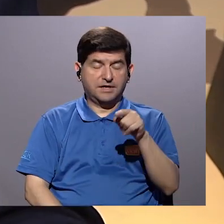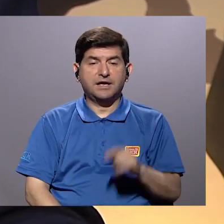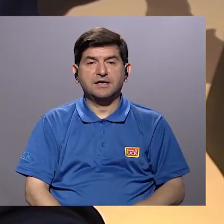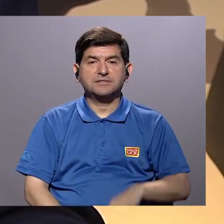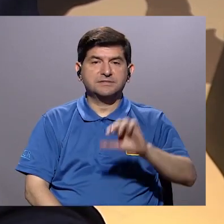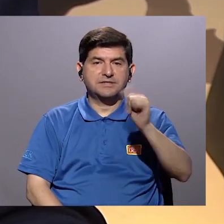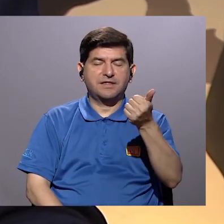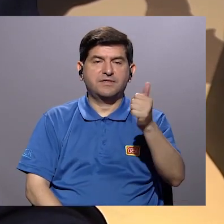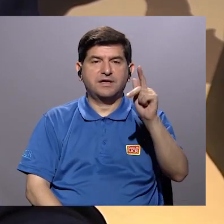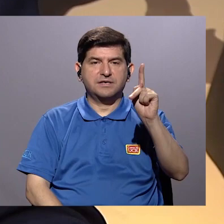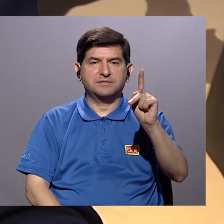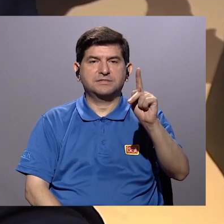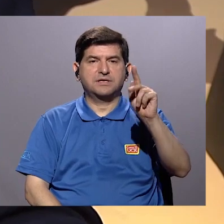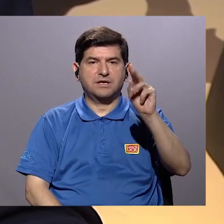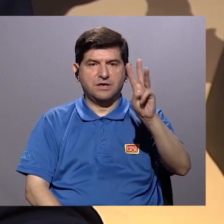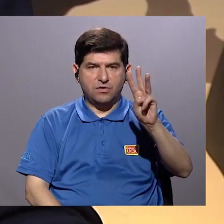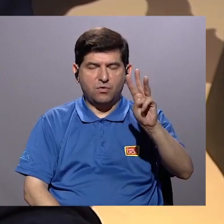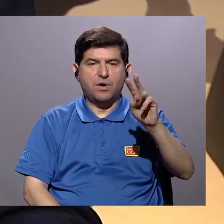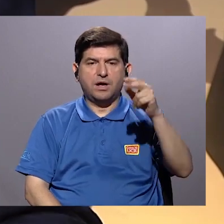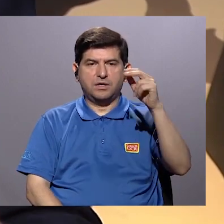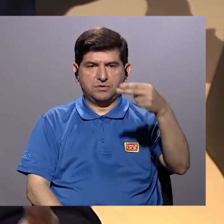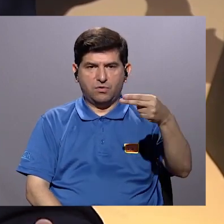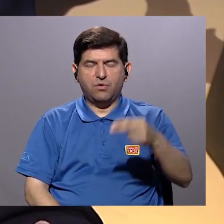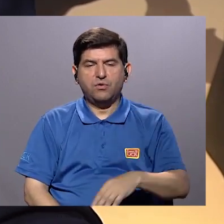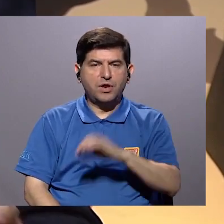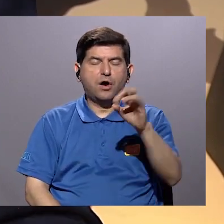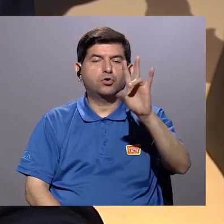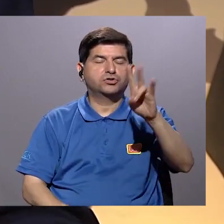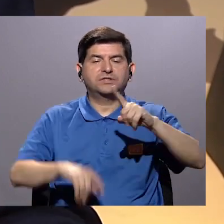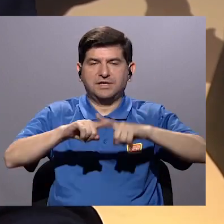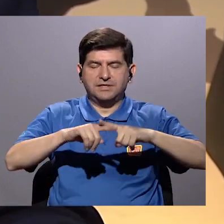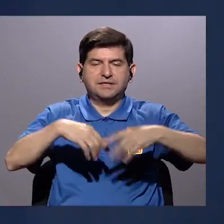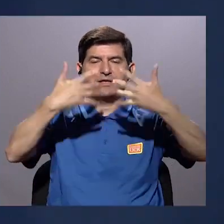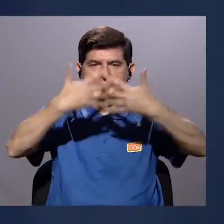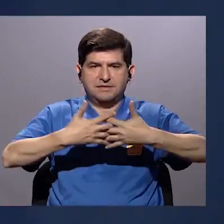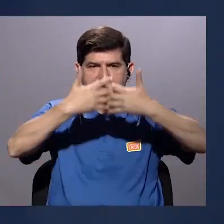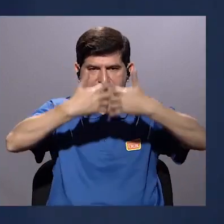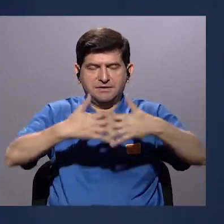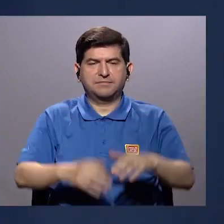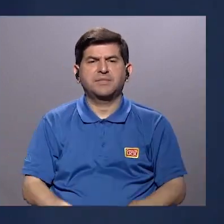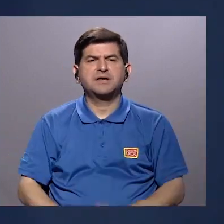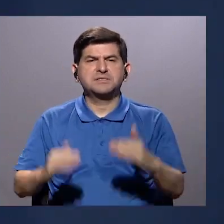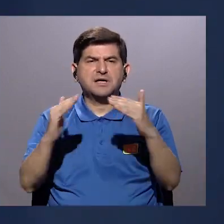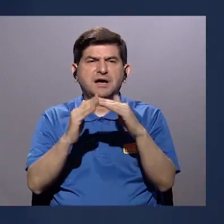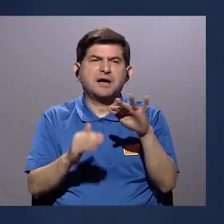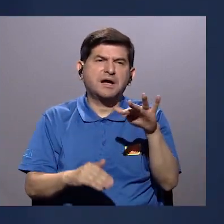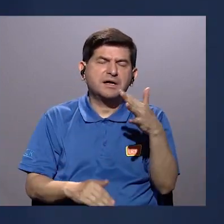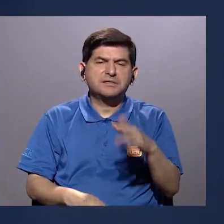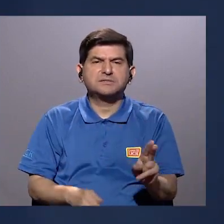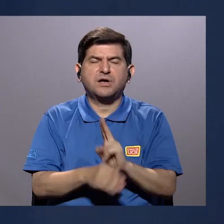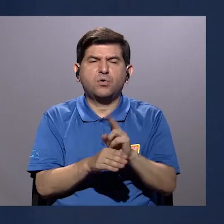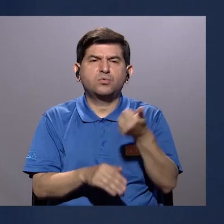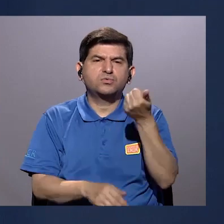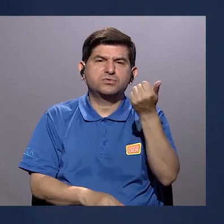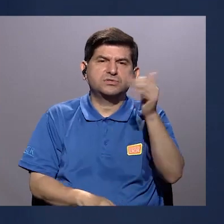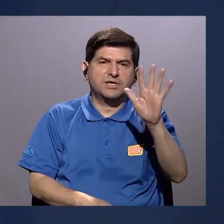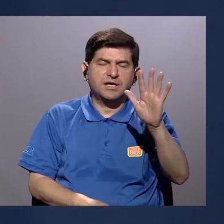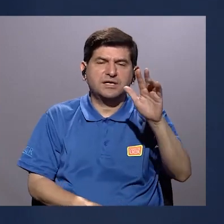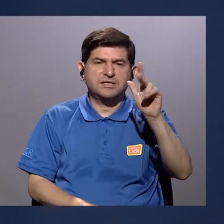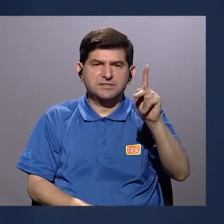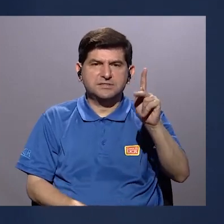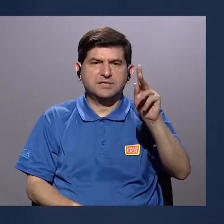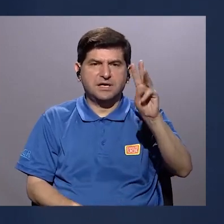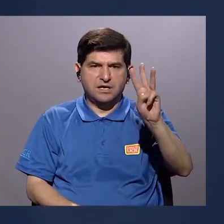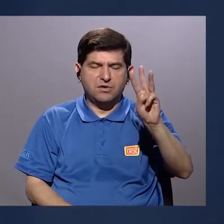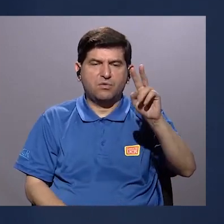10 kWh, por ejemplo, o de 7, dependiendo de la compañía a la cual uno... Sí, una casa más o menos consume 15 kWh